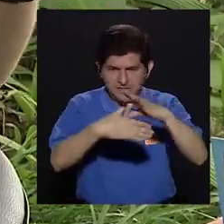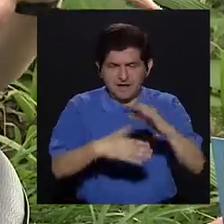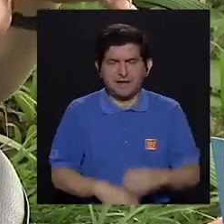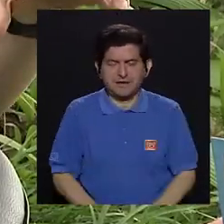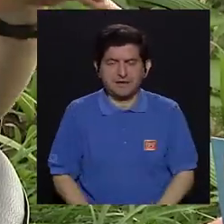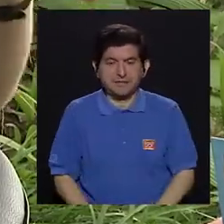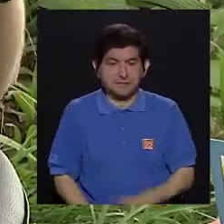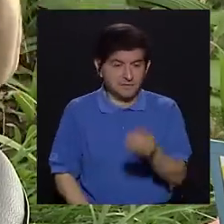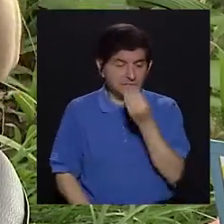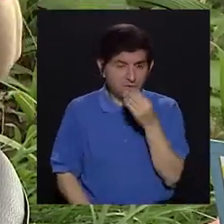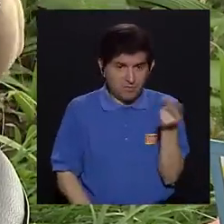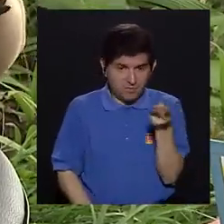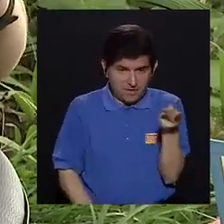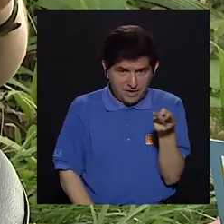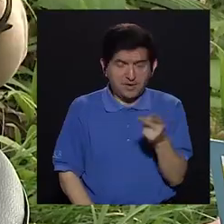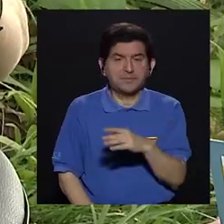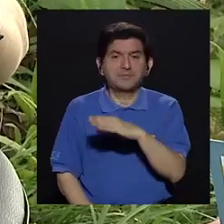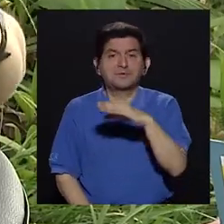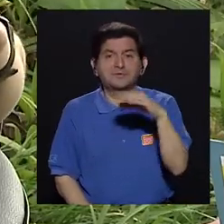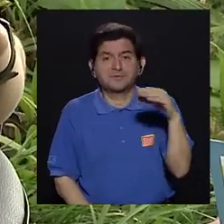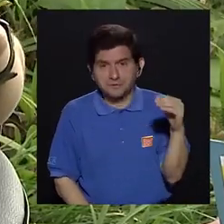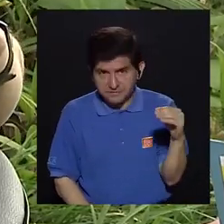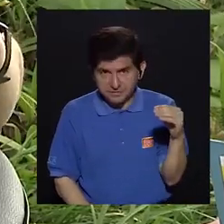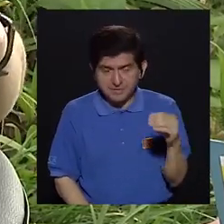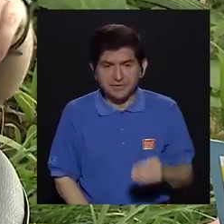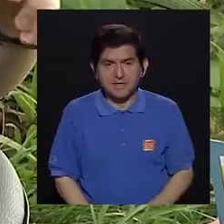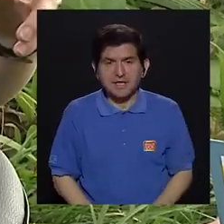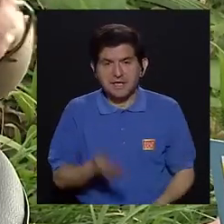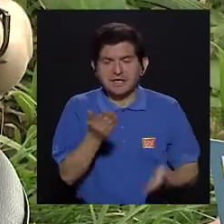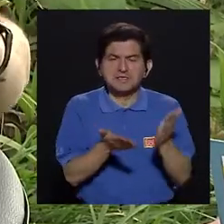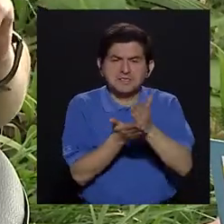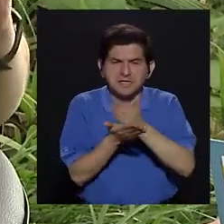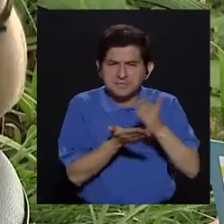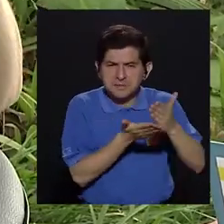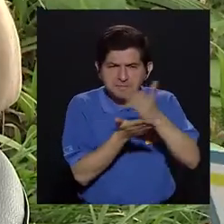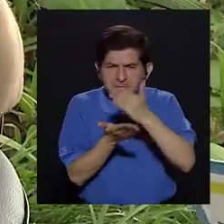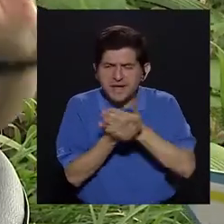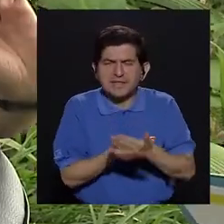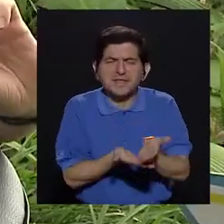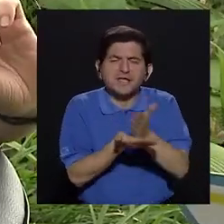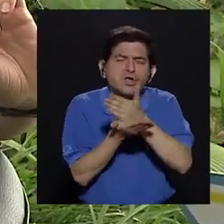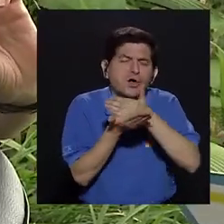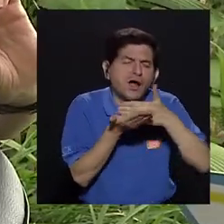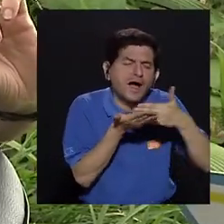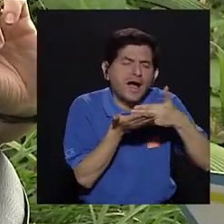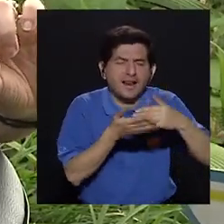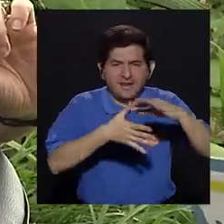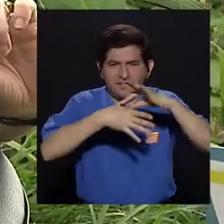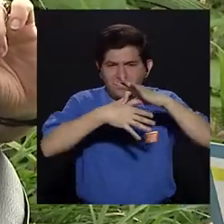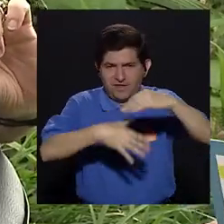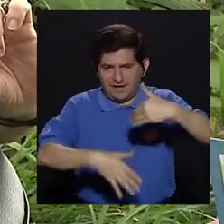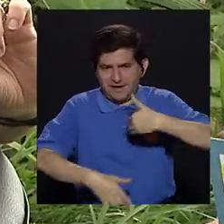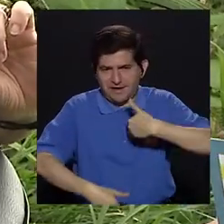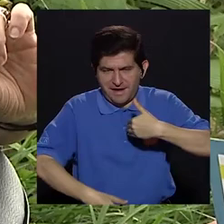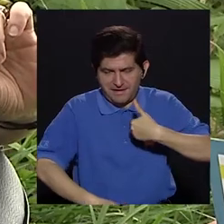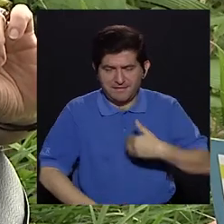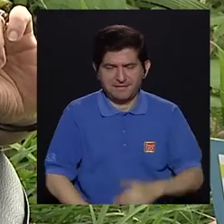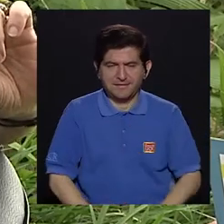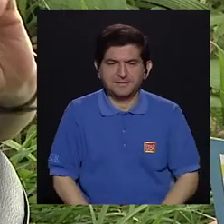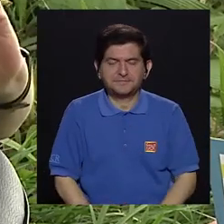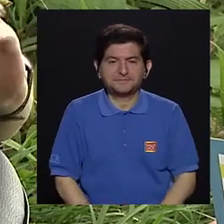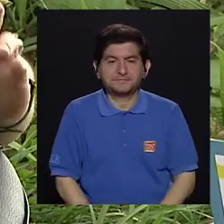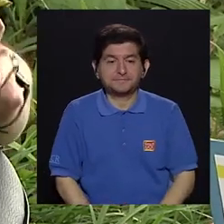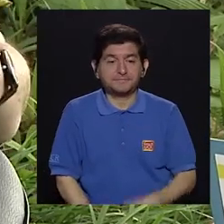el arroz, los frijoles y y un picadillo que tenga un poquito de carne, de alguna